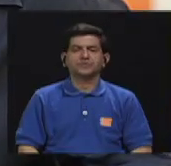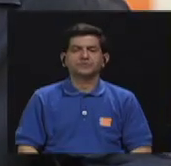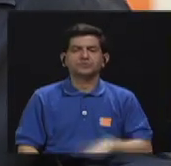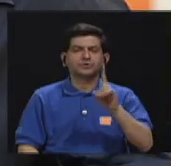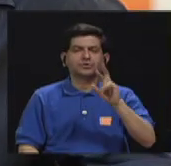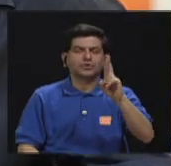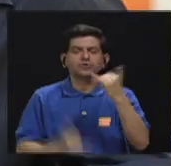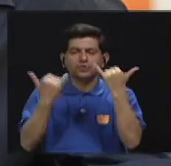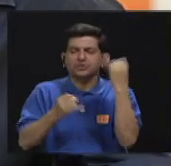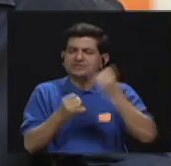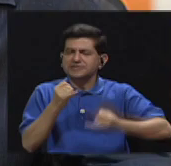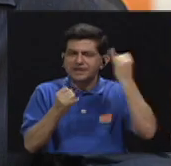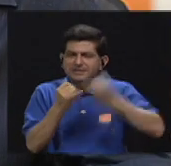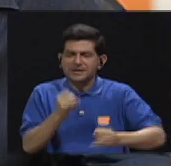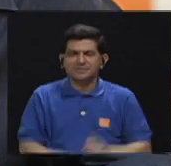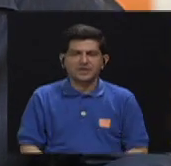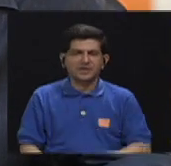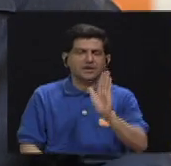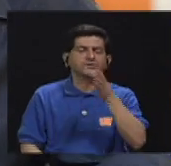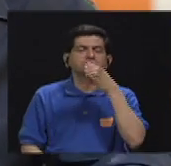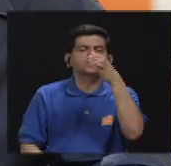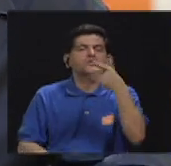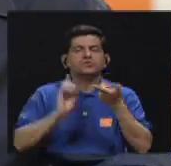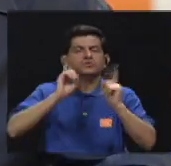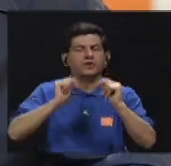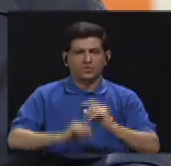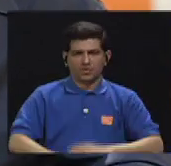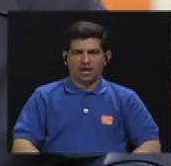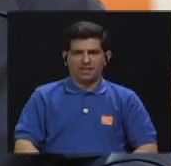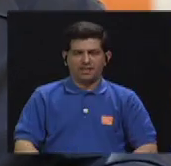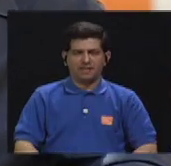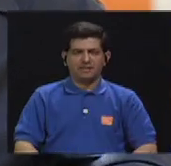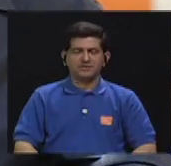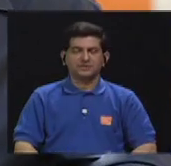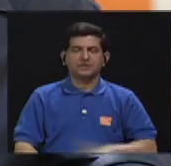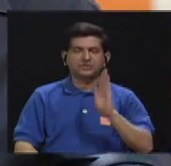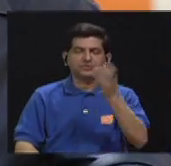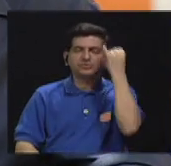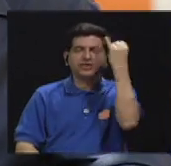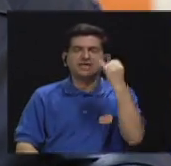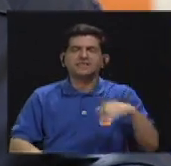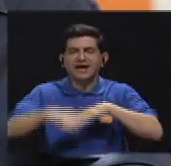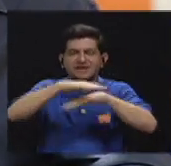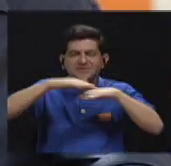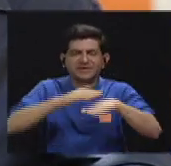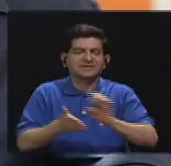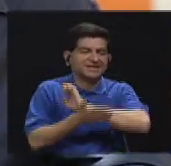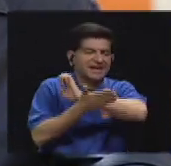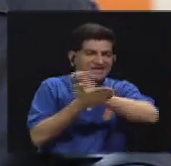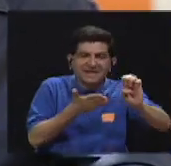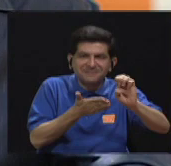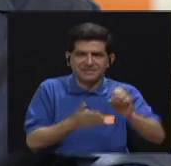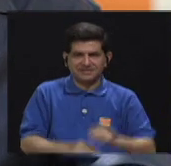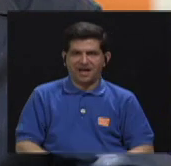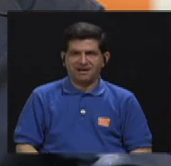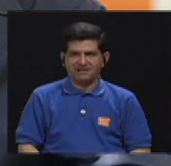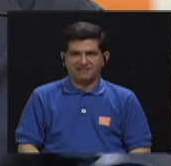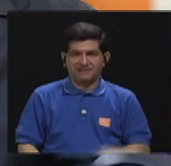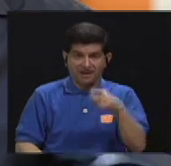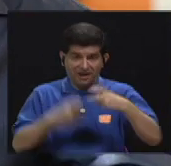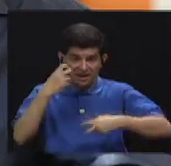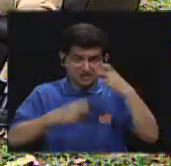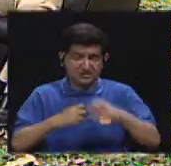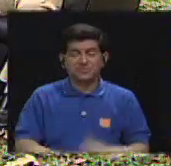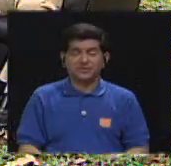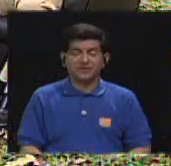vez para finalizar, ¿cuáles serían sus recomendaciones, su ABCD para evitar, ¿verdad?, este problema